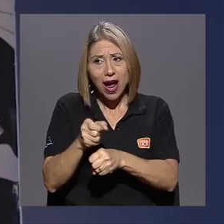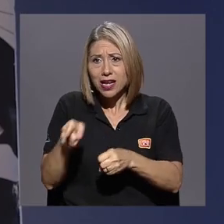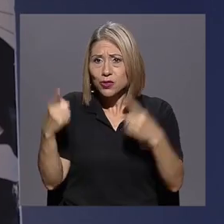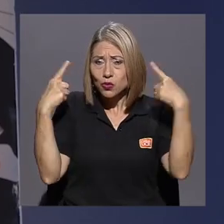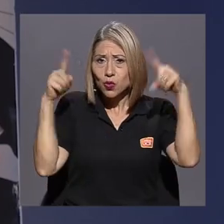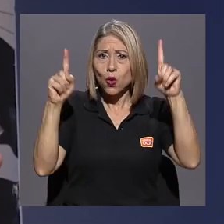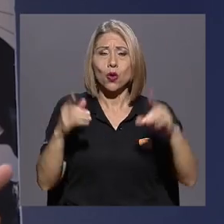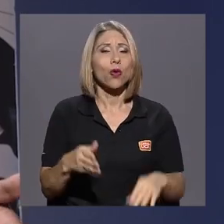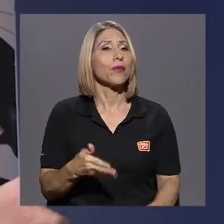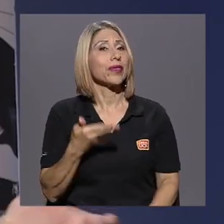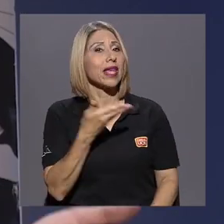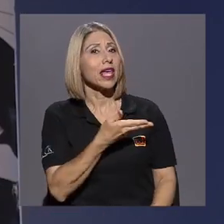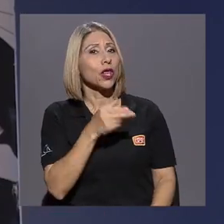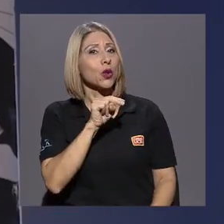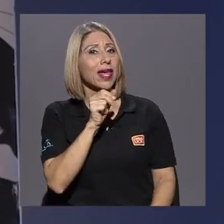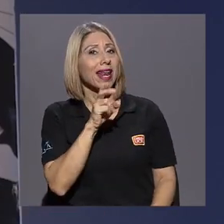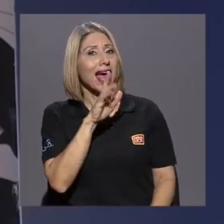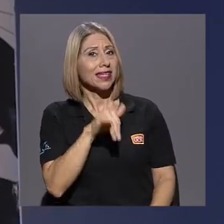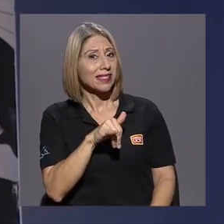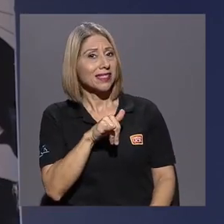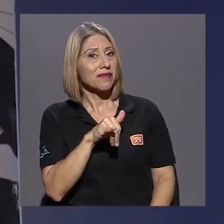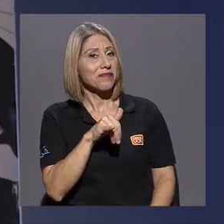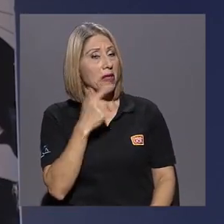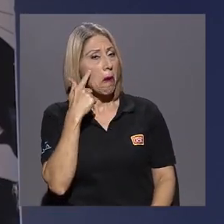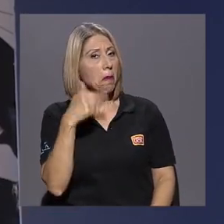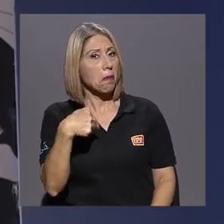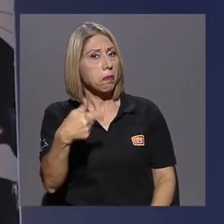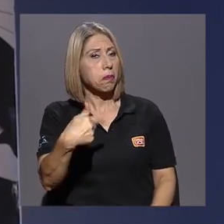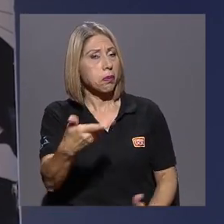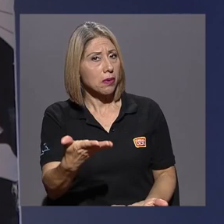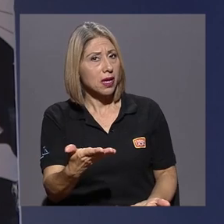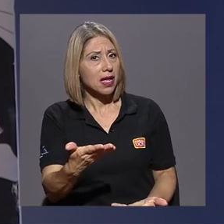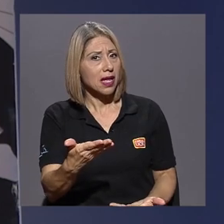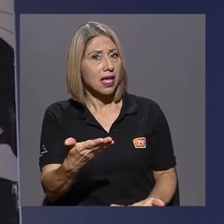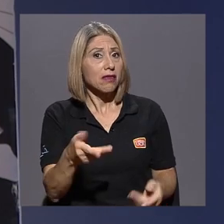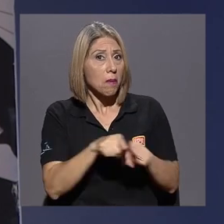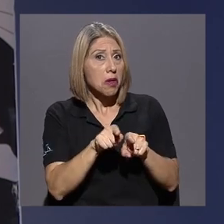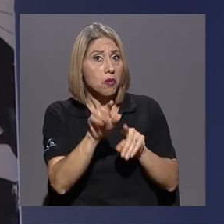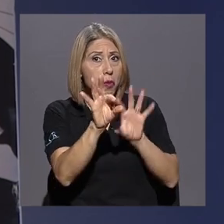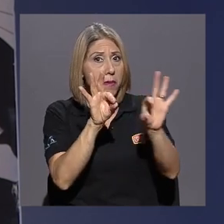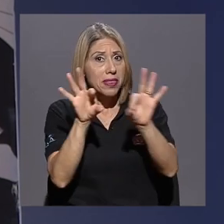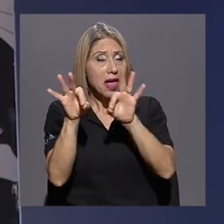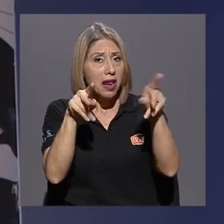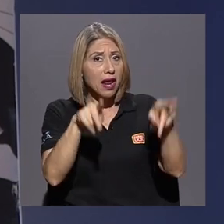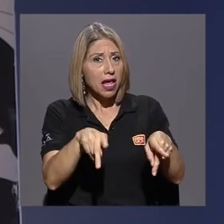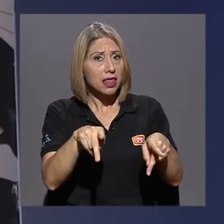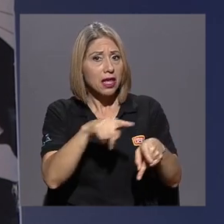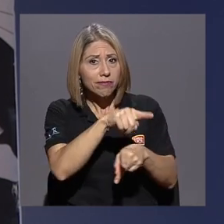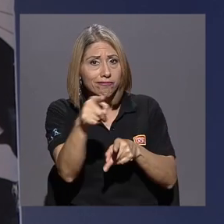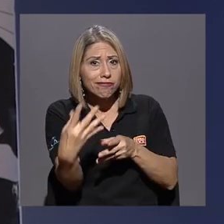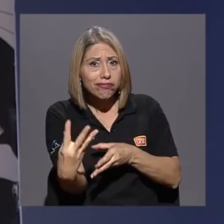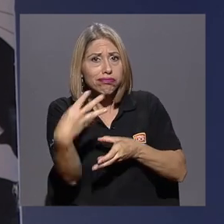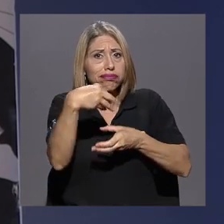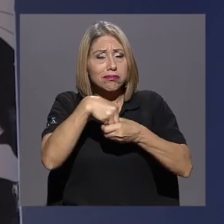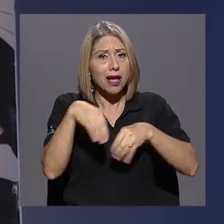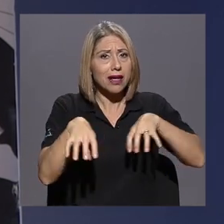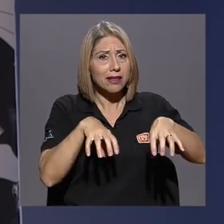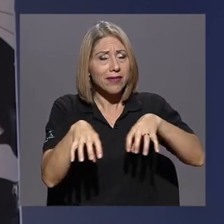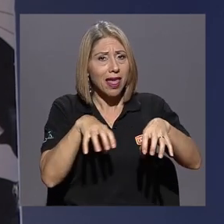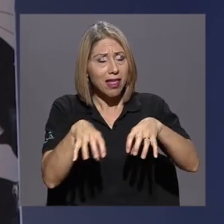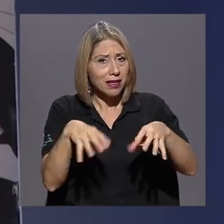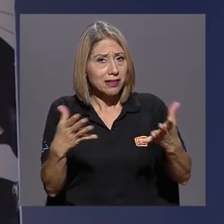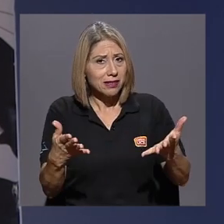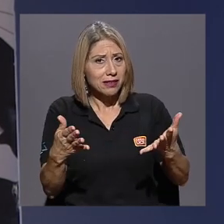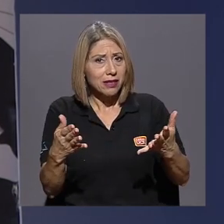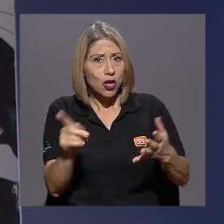Nancy, ante ese panorama que se viene, y un poquito, sobre todo, invitar a la gente a que sea parte de las actividades en